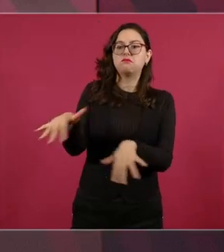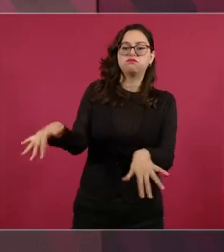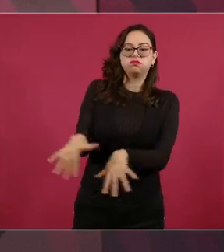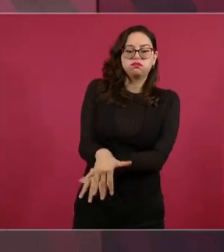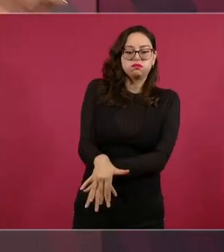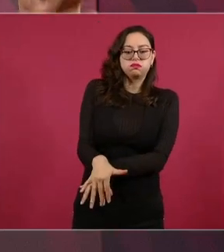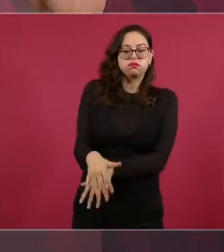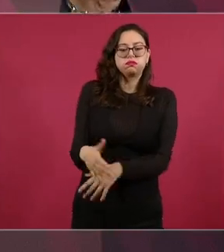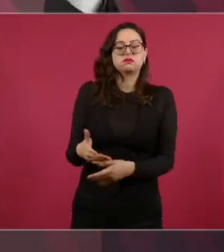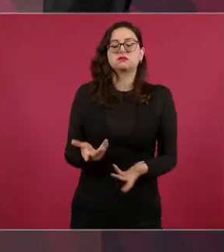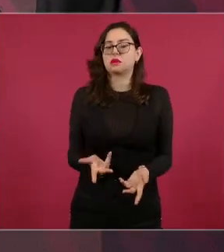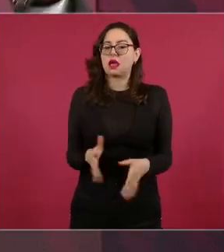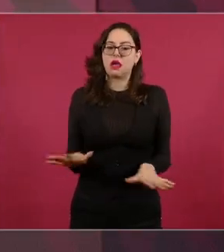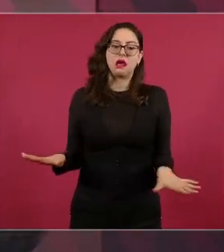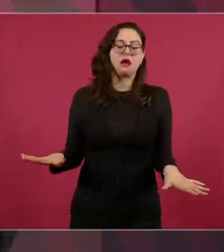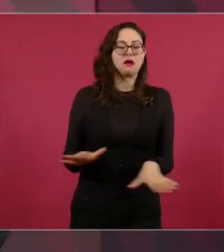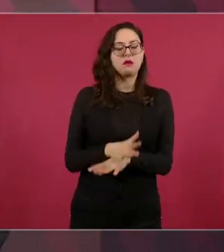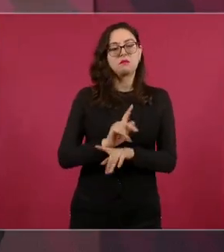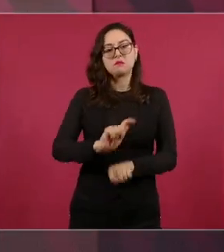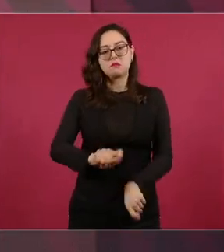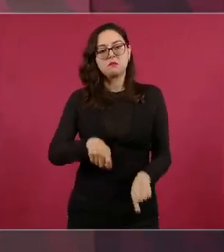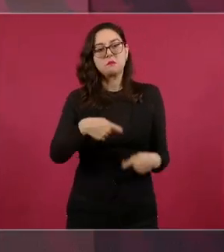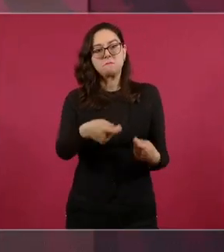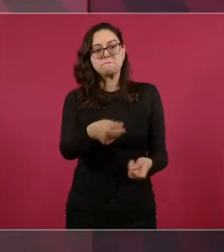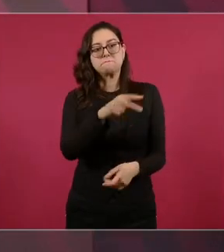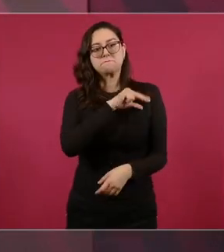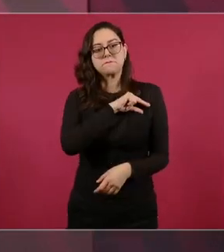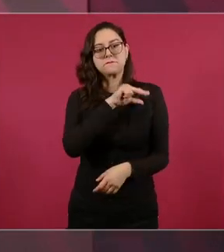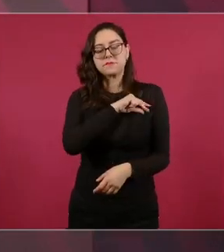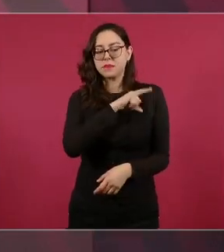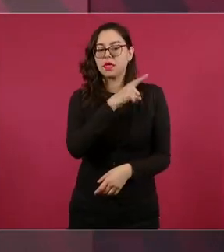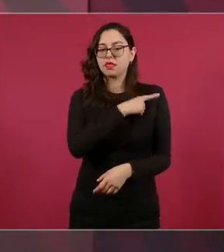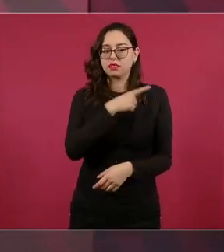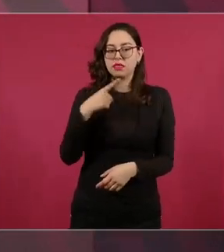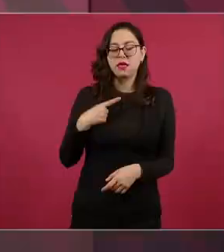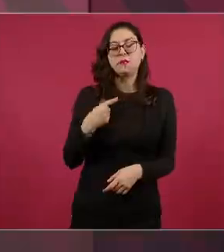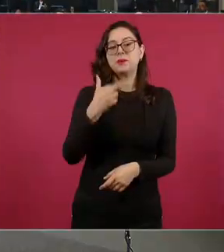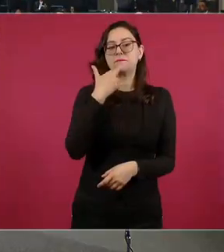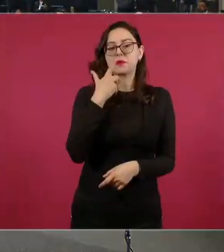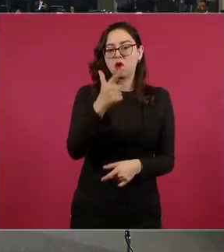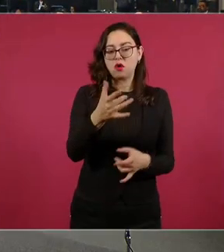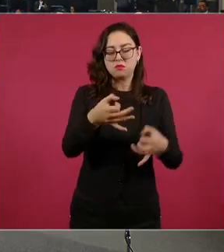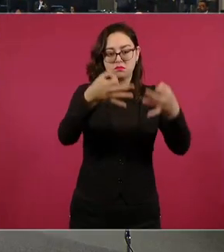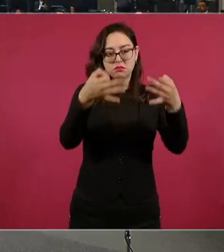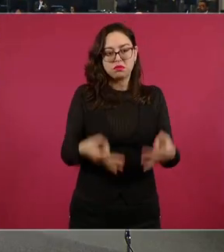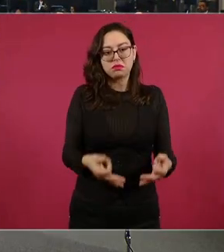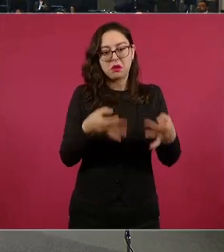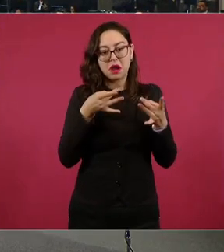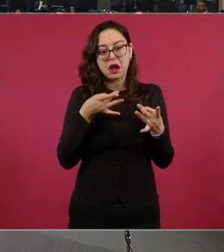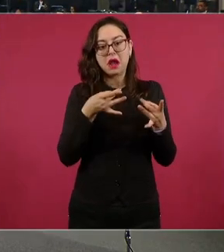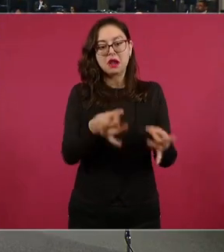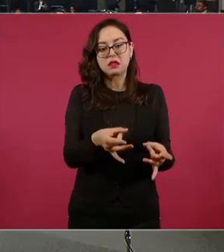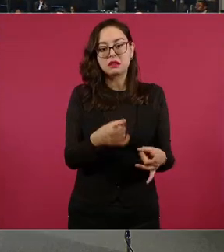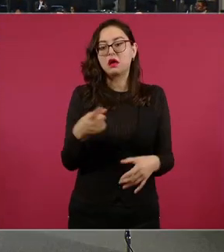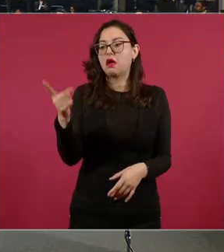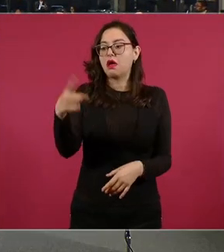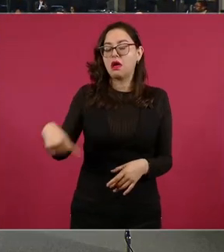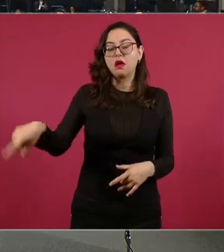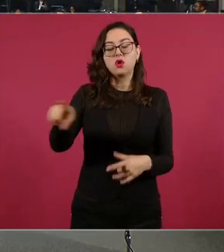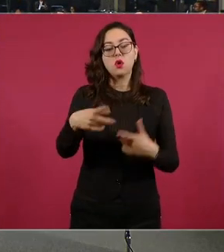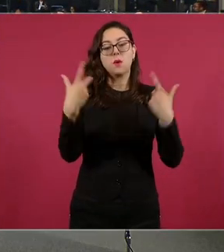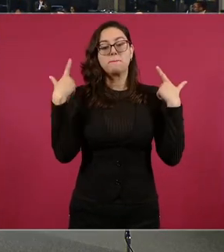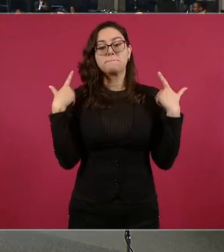Por eso había que privatizar la educación y que los maestros eran responsables